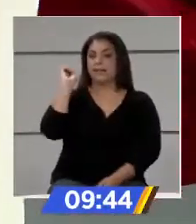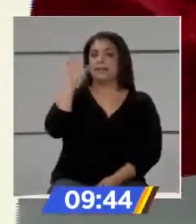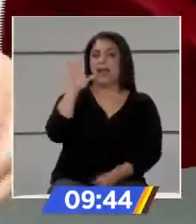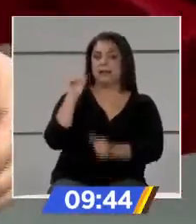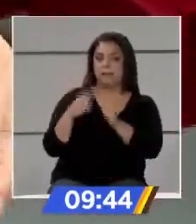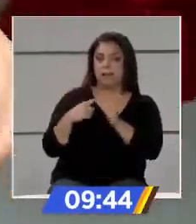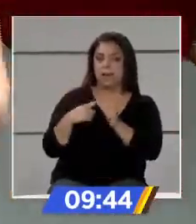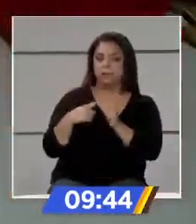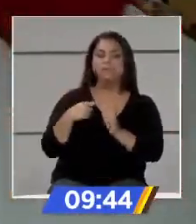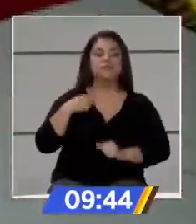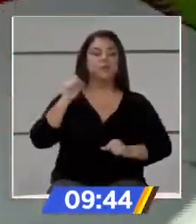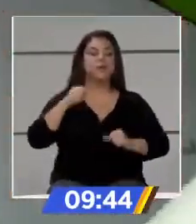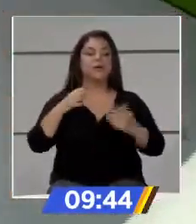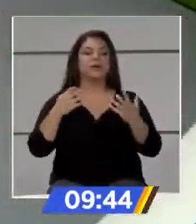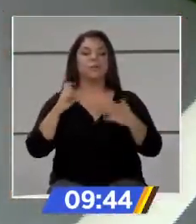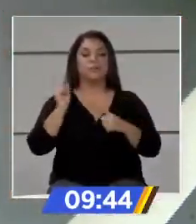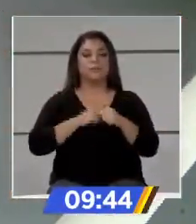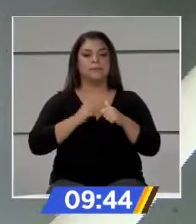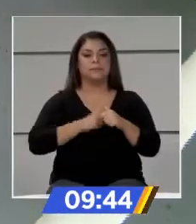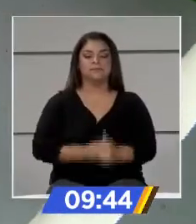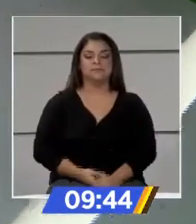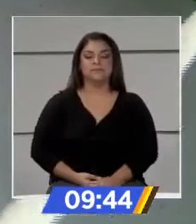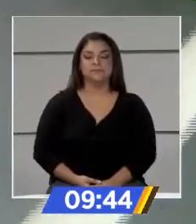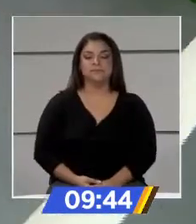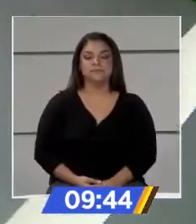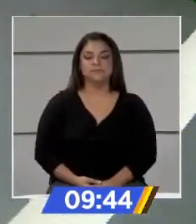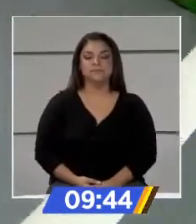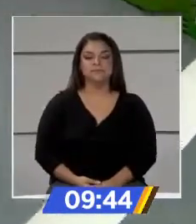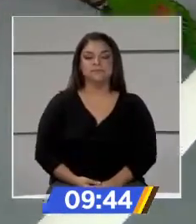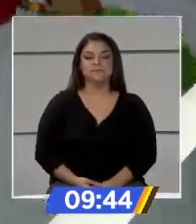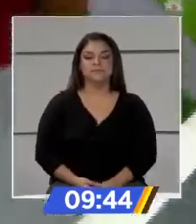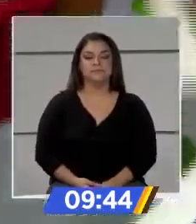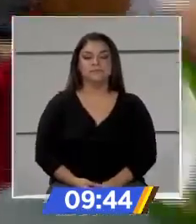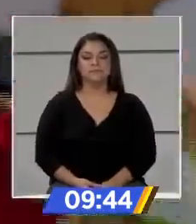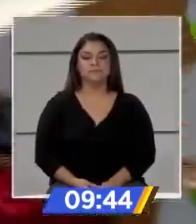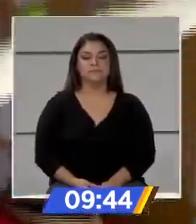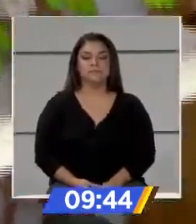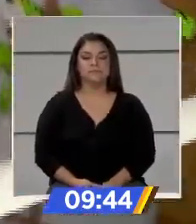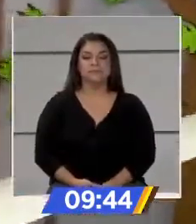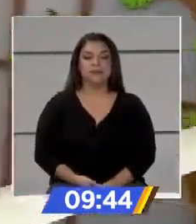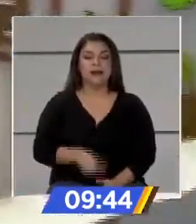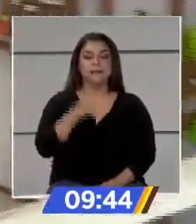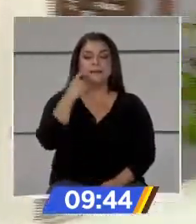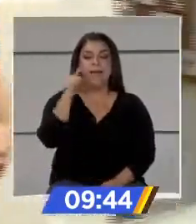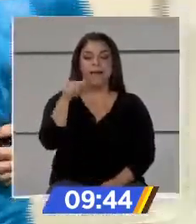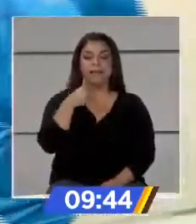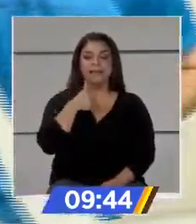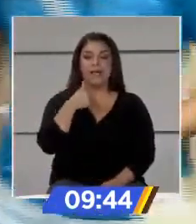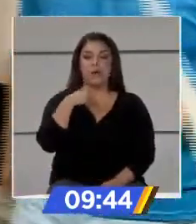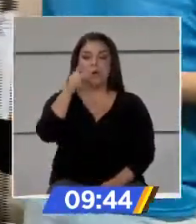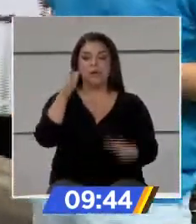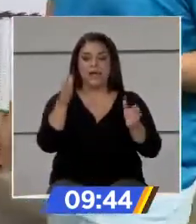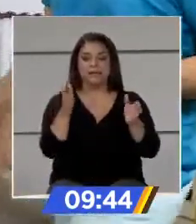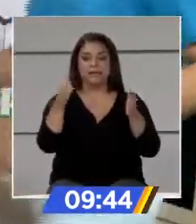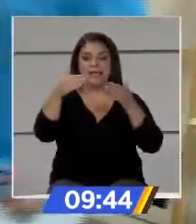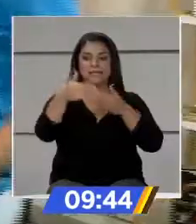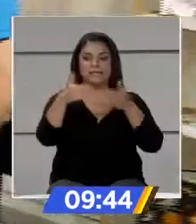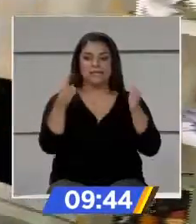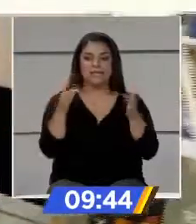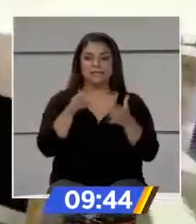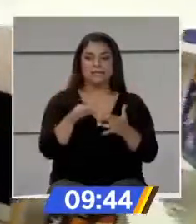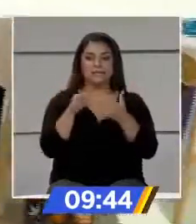quiero tirar primero, sí. Ok, está bien. Ay, ve, aquí tengo una tacita especial. Jamás en la vida usted crea que esto es